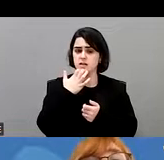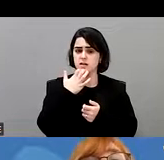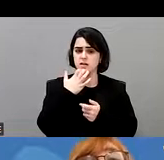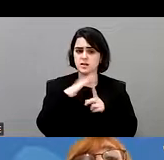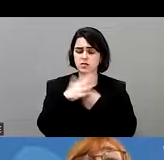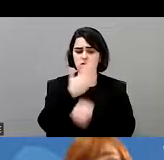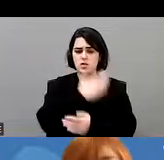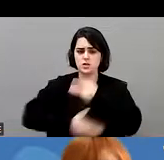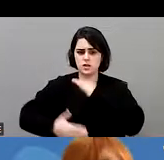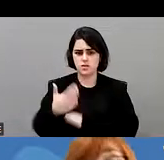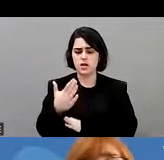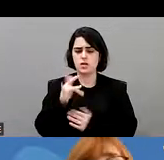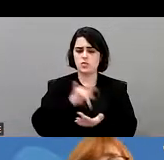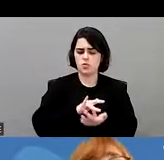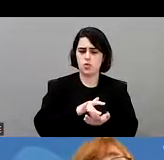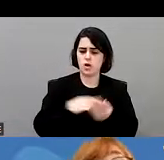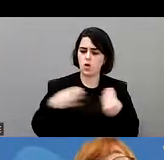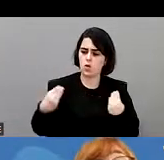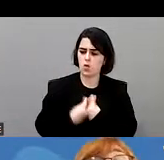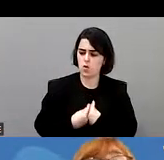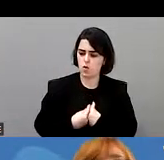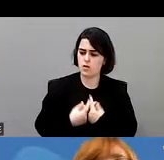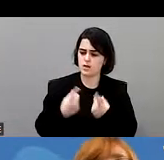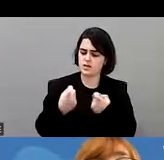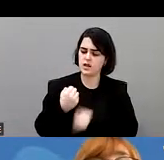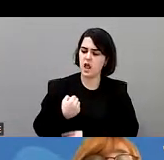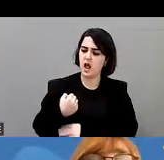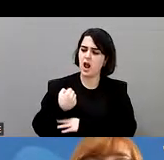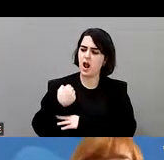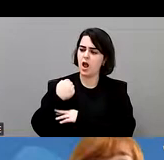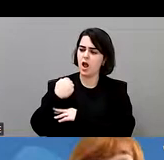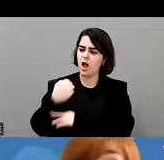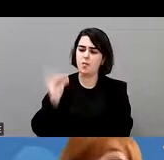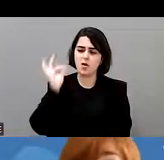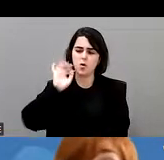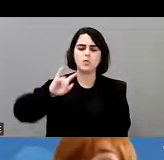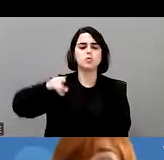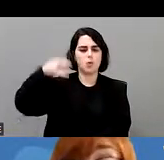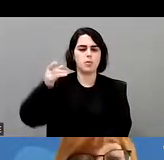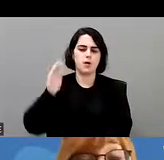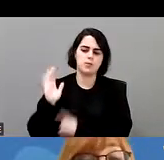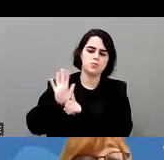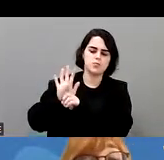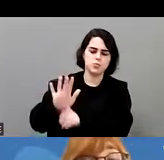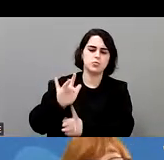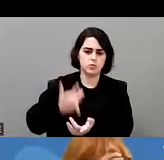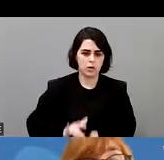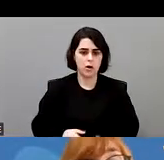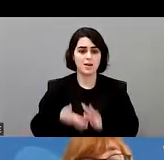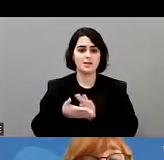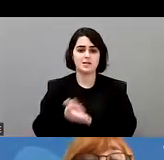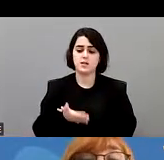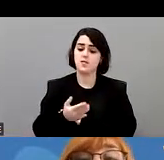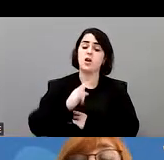de discapacidad con grandes necesidades de apoyo, se es mujer. Así lo veíamos en la encuesta, veíamos que el